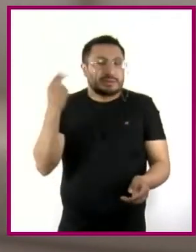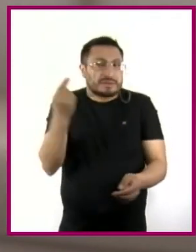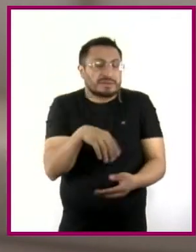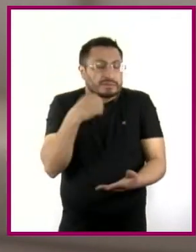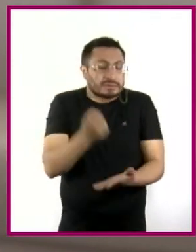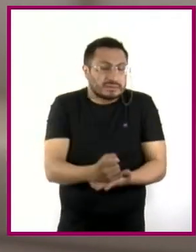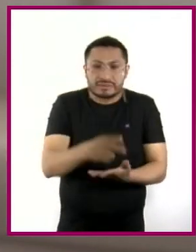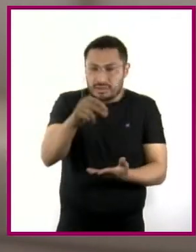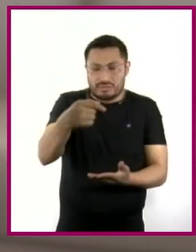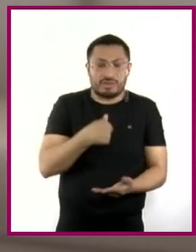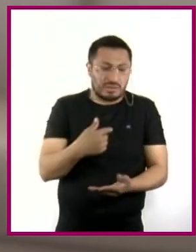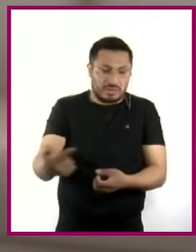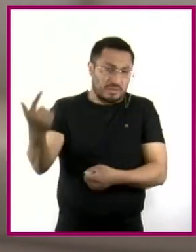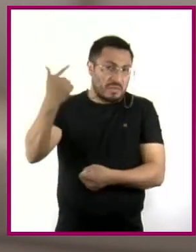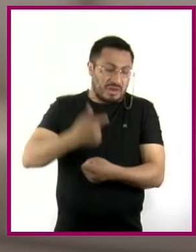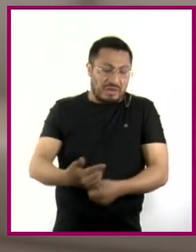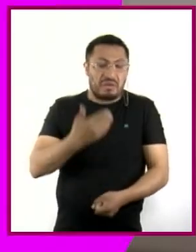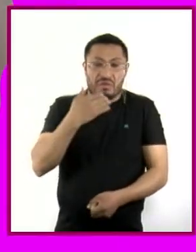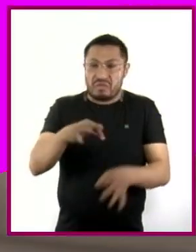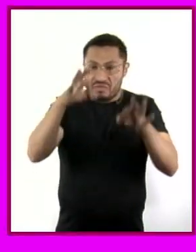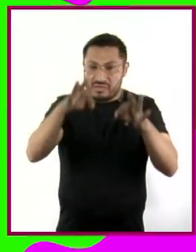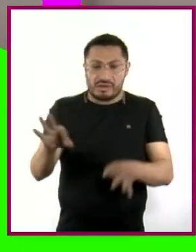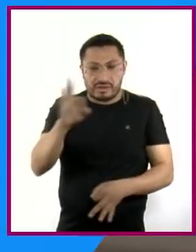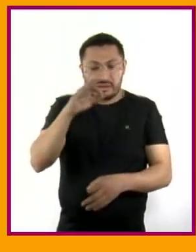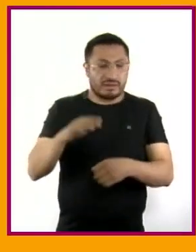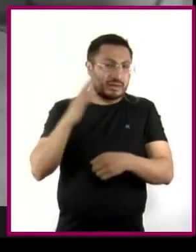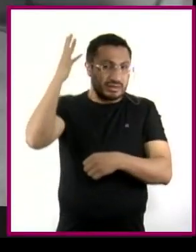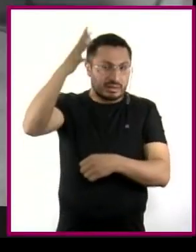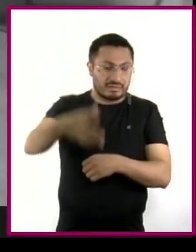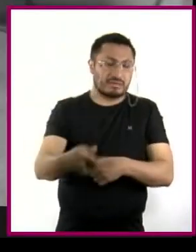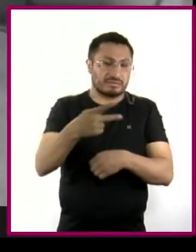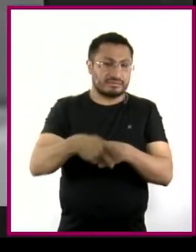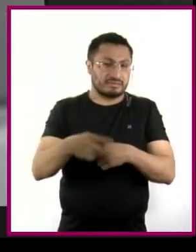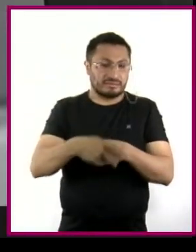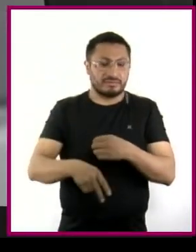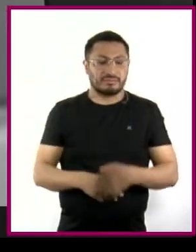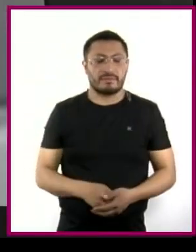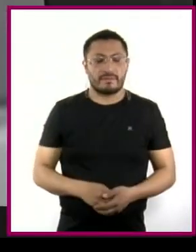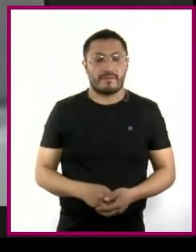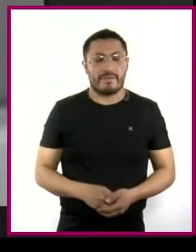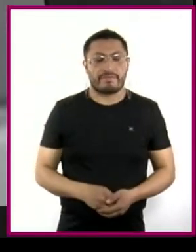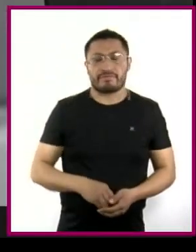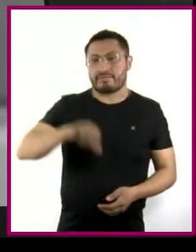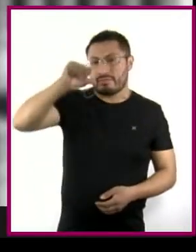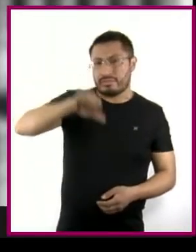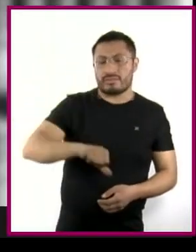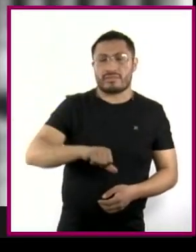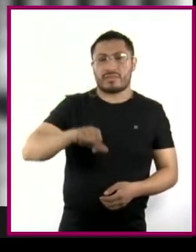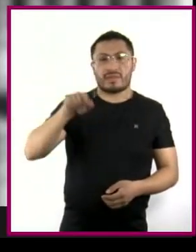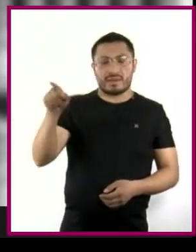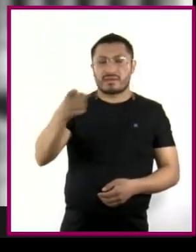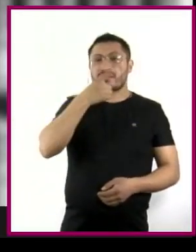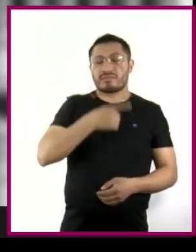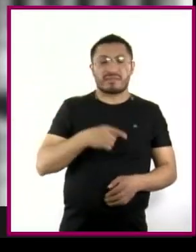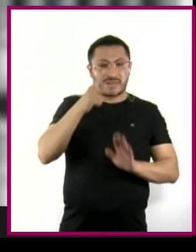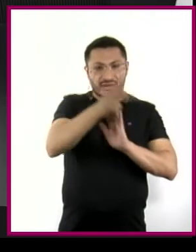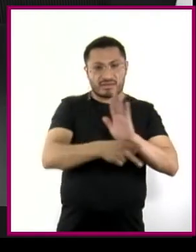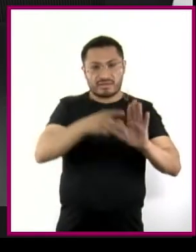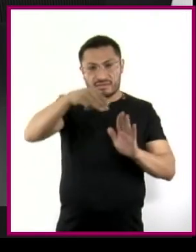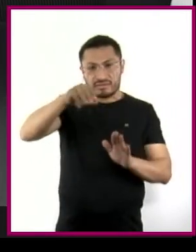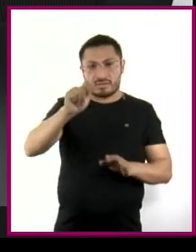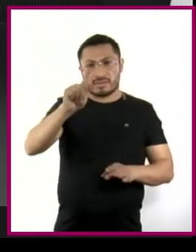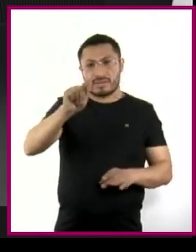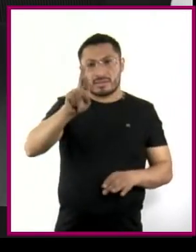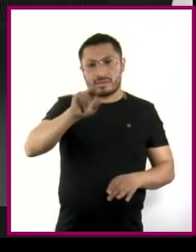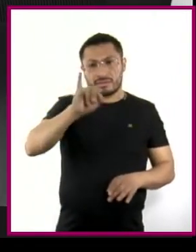me di cuenta a tiempo. La cosa se pudo haber puesto peor. Oye, Emiliano, me recordó la película de Matrix con su